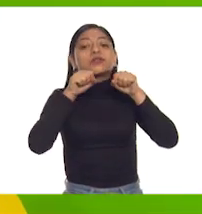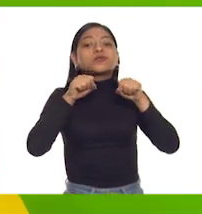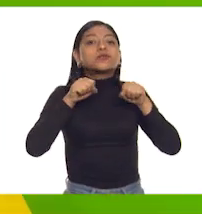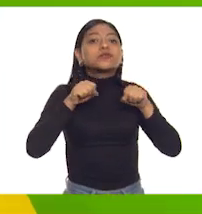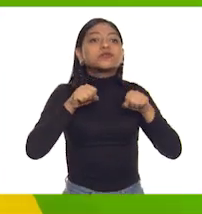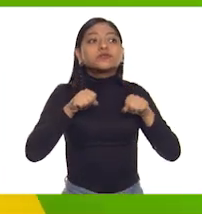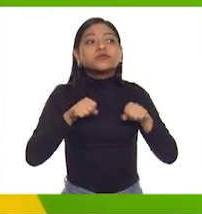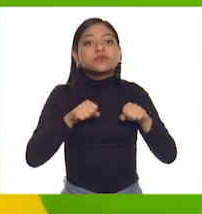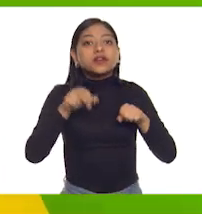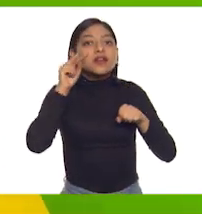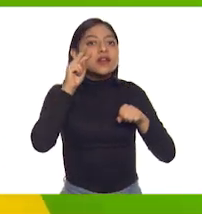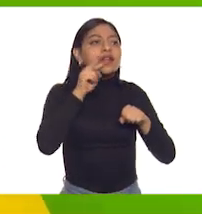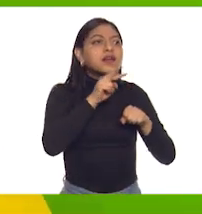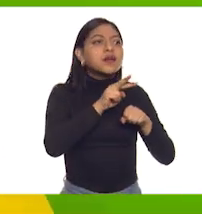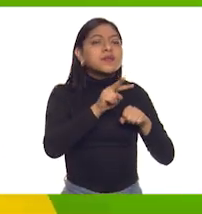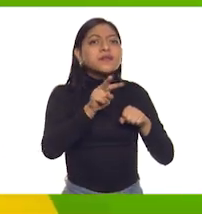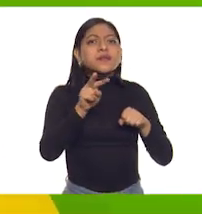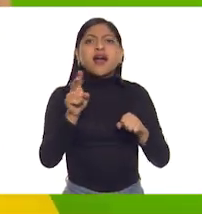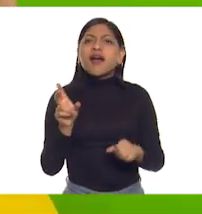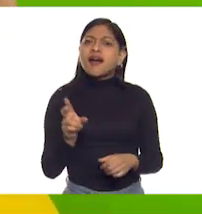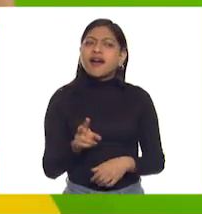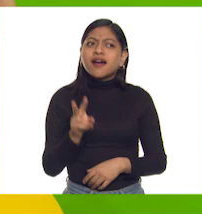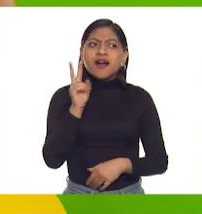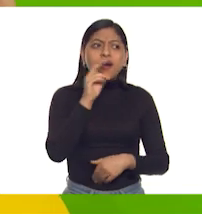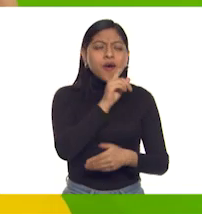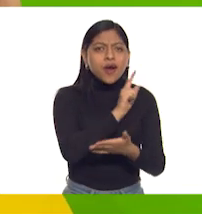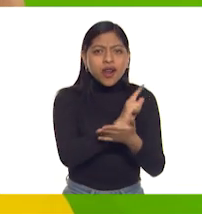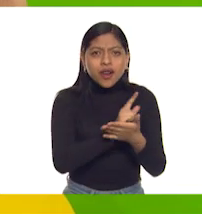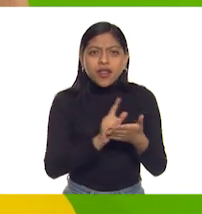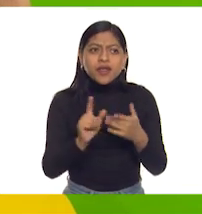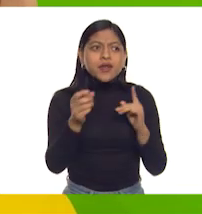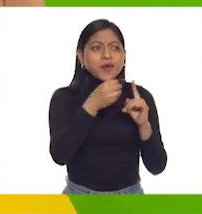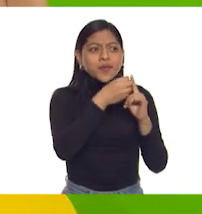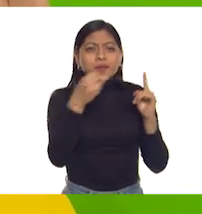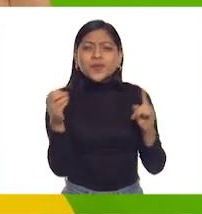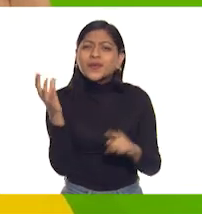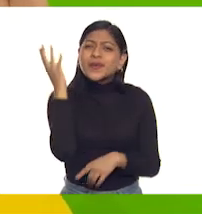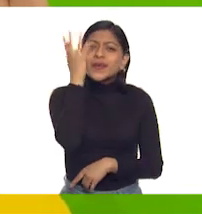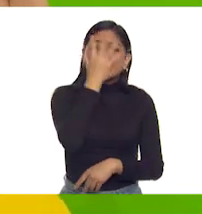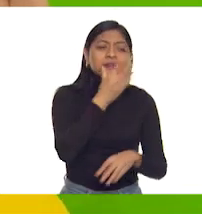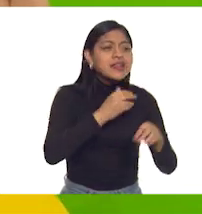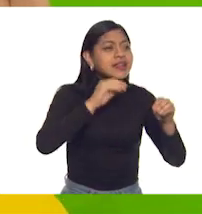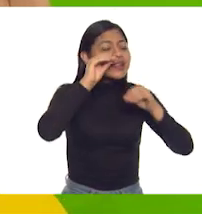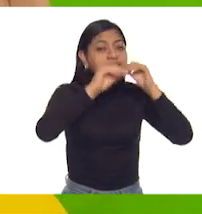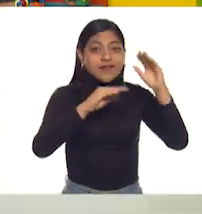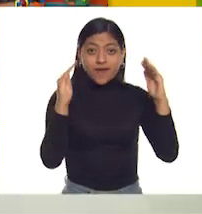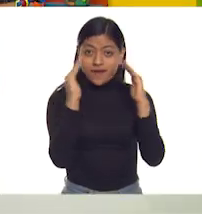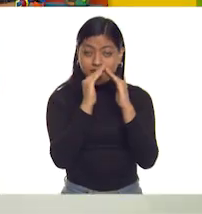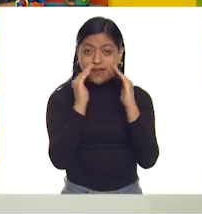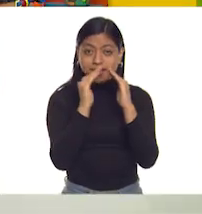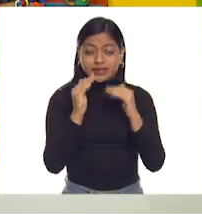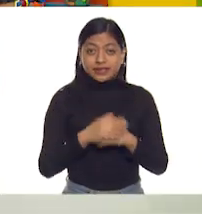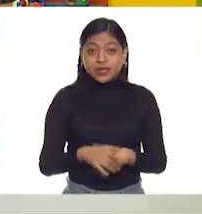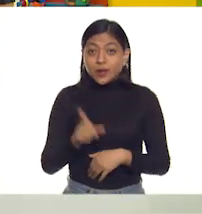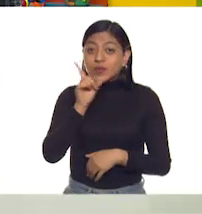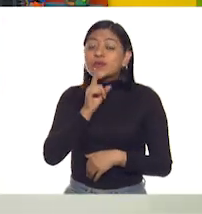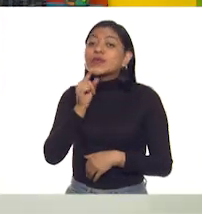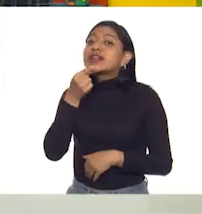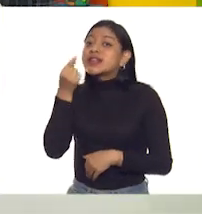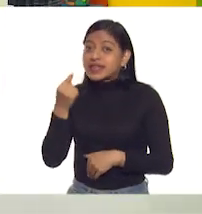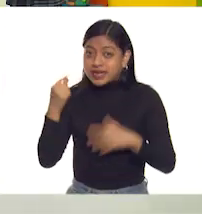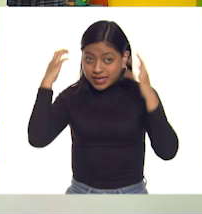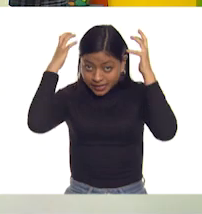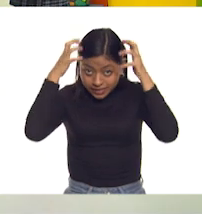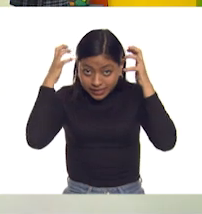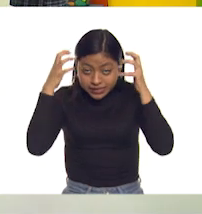le pareció muy curioso lo ordenada y coqueta que se veía esa casa. A Ricitos de Oro